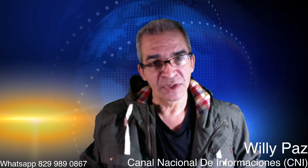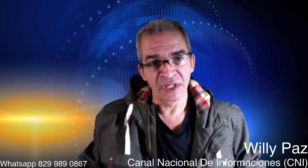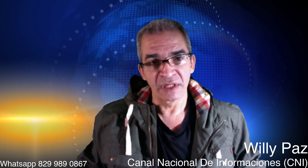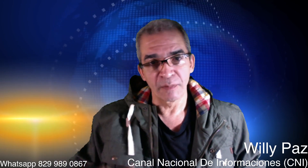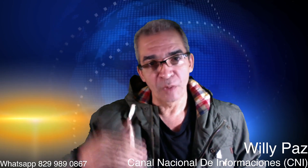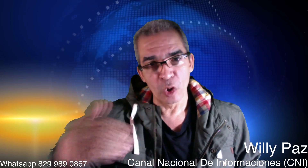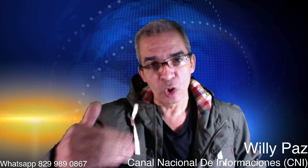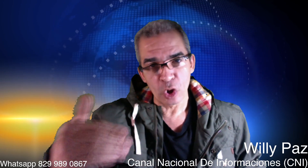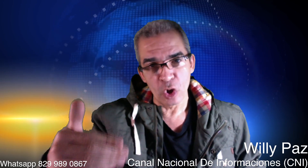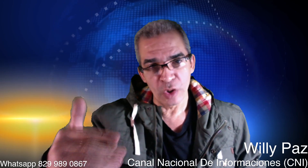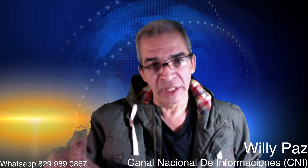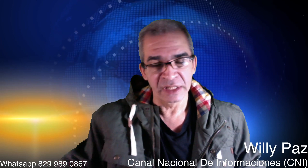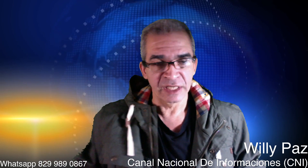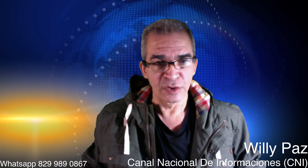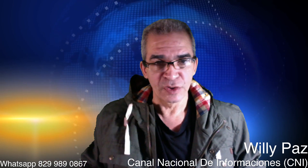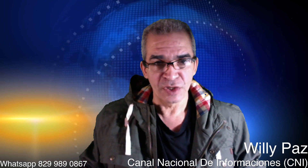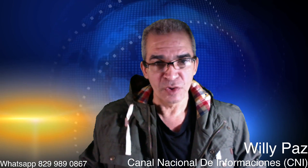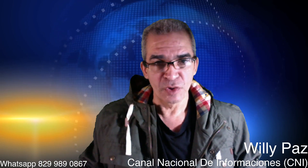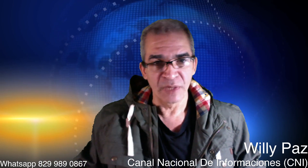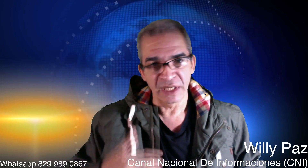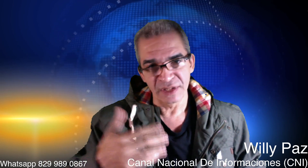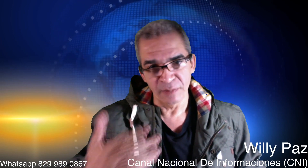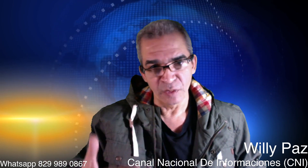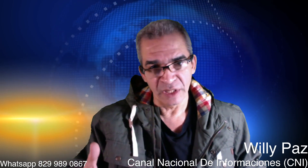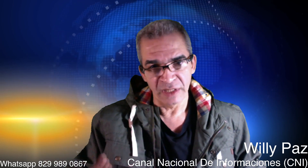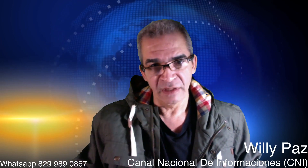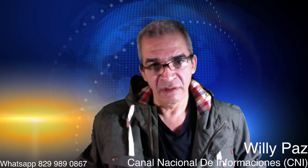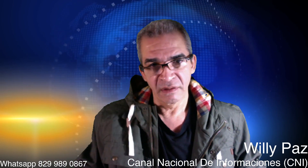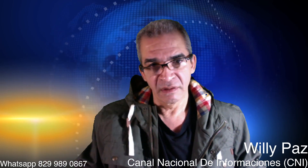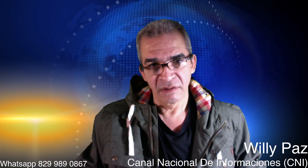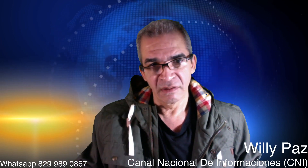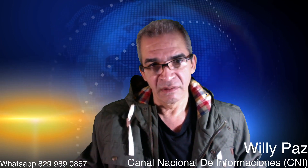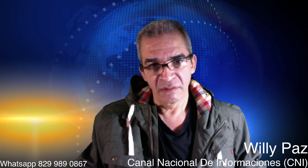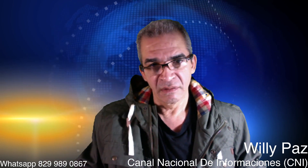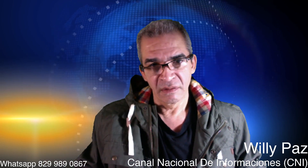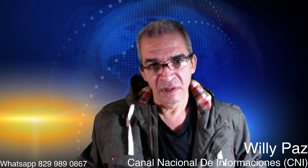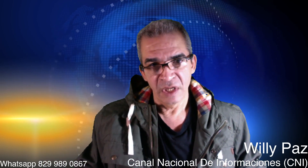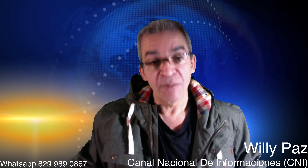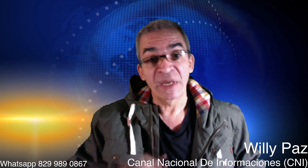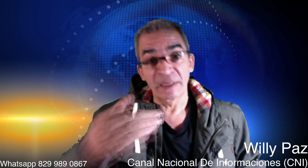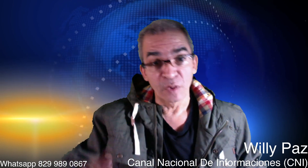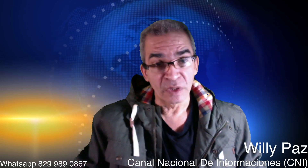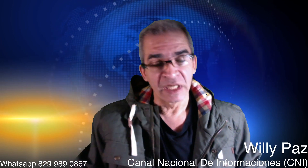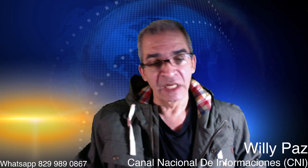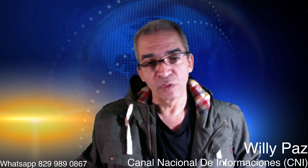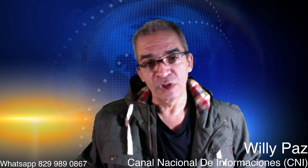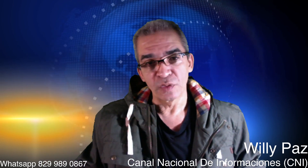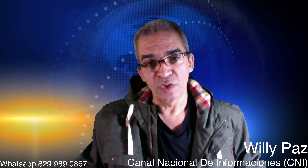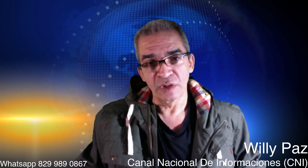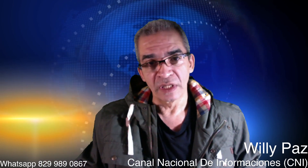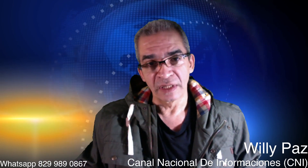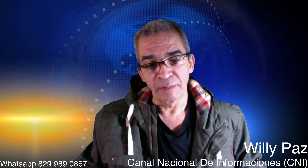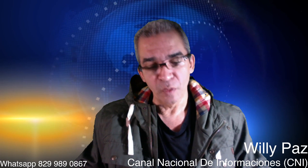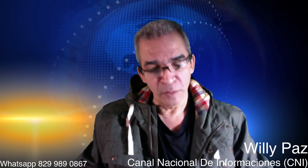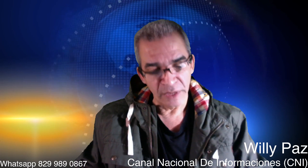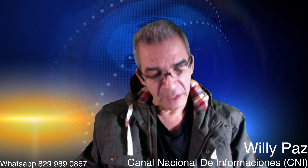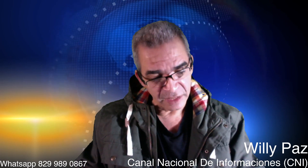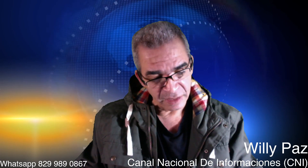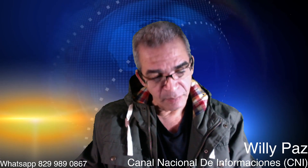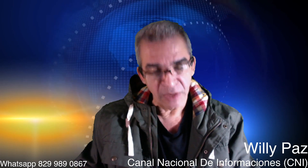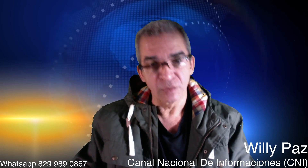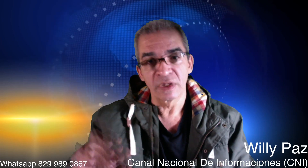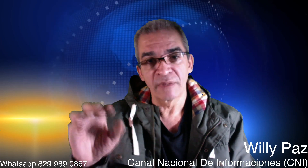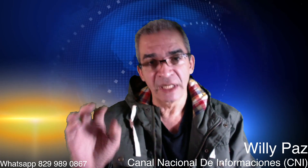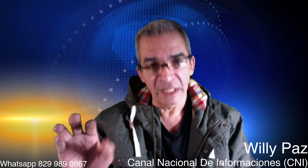al presidente, prorrogue el estado de excepción para que se proteja y para que proteja la Constitución de la República,